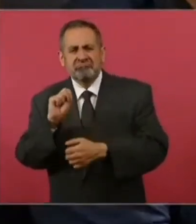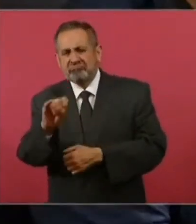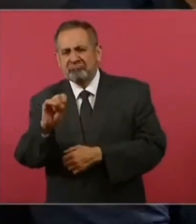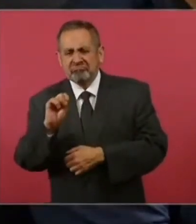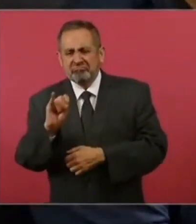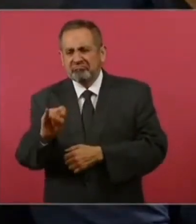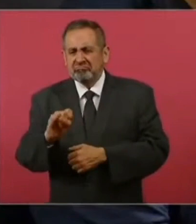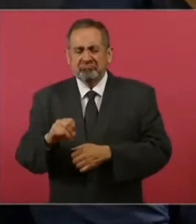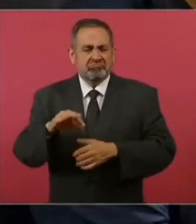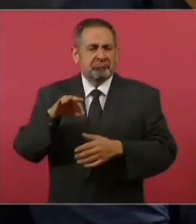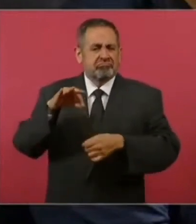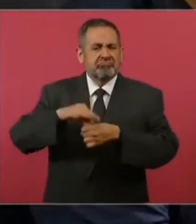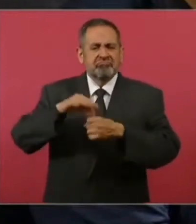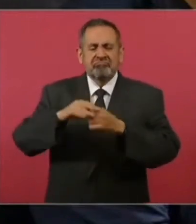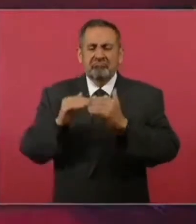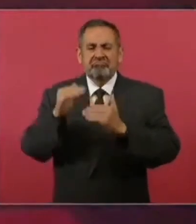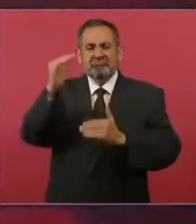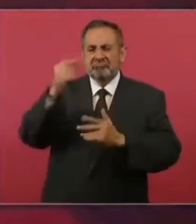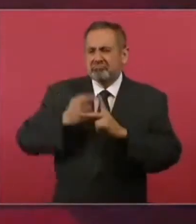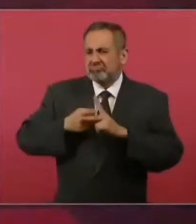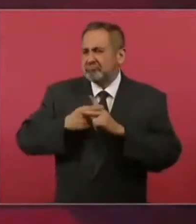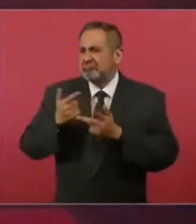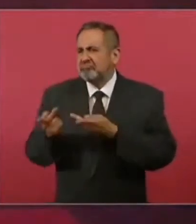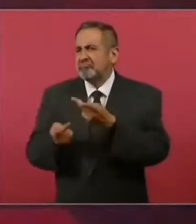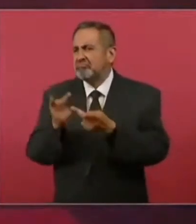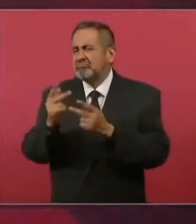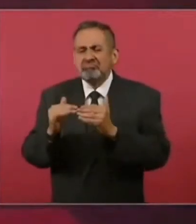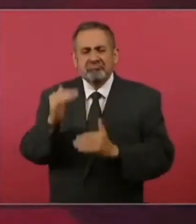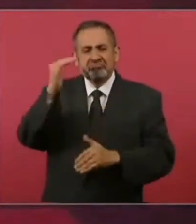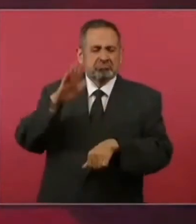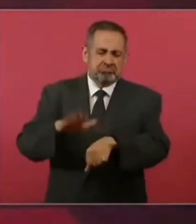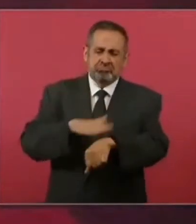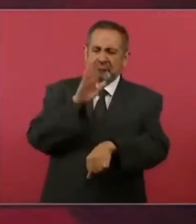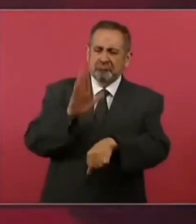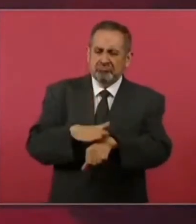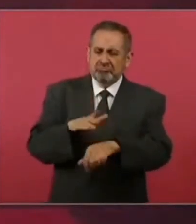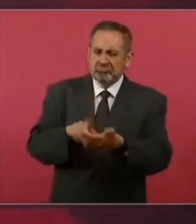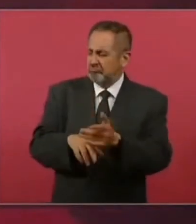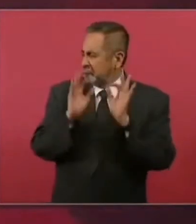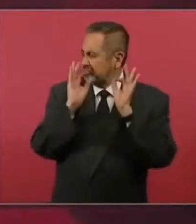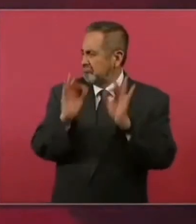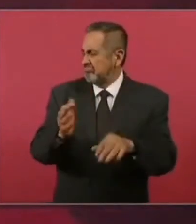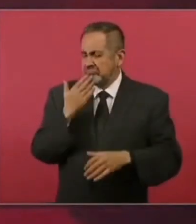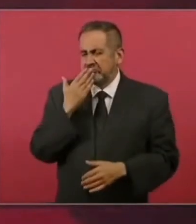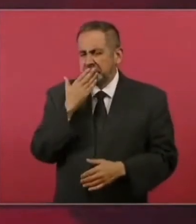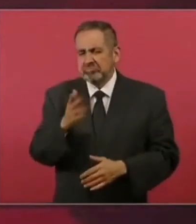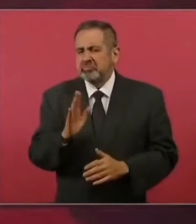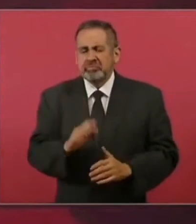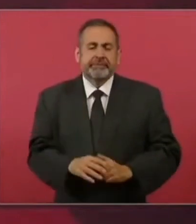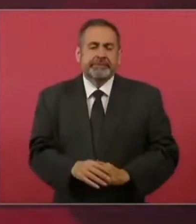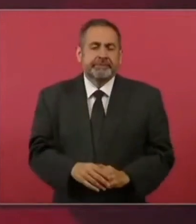Estamos arriba en las encuestas, en aprobación.